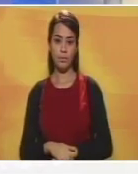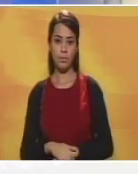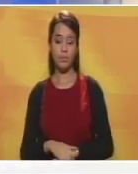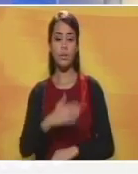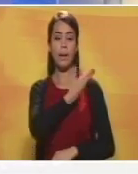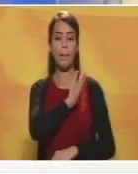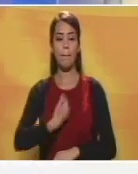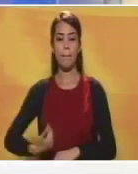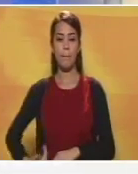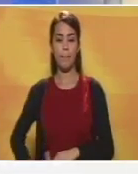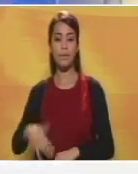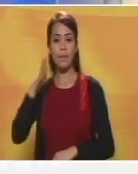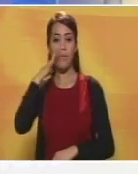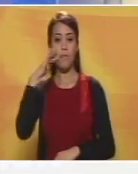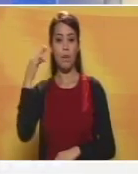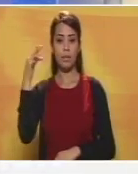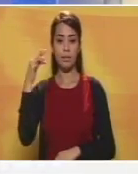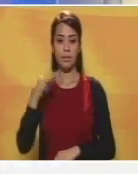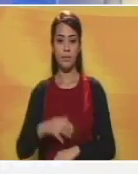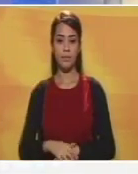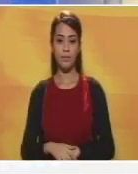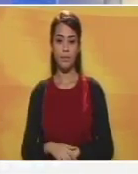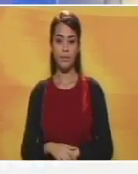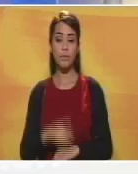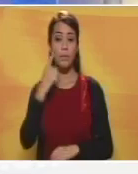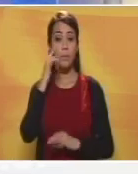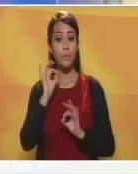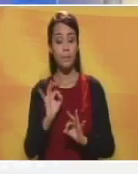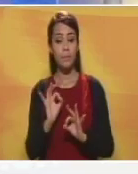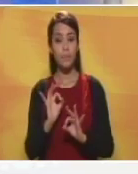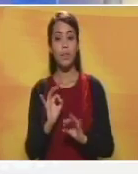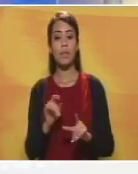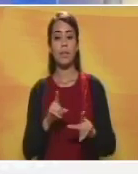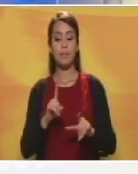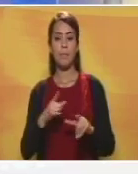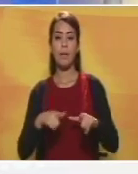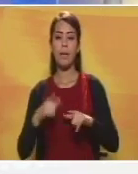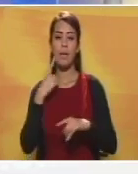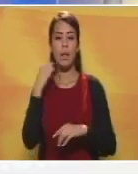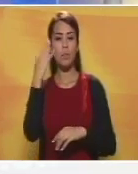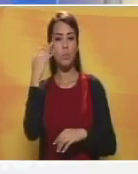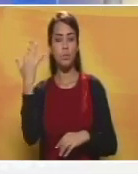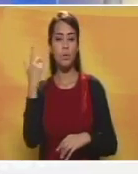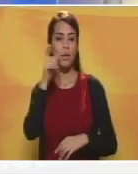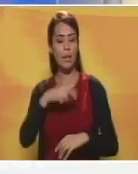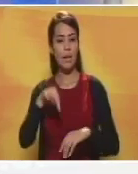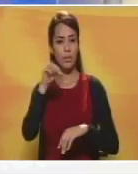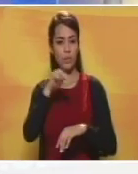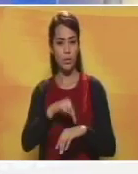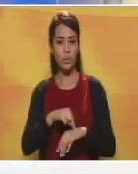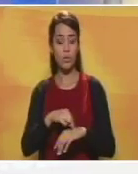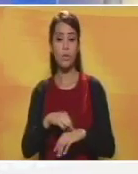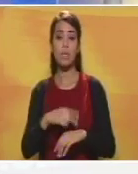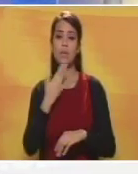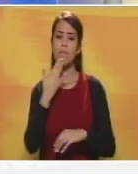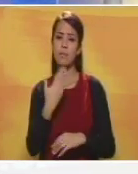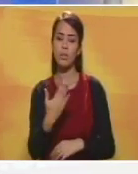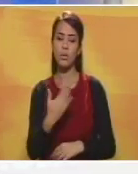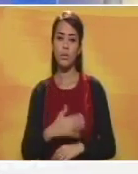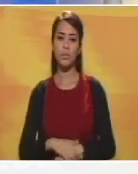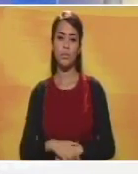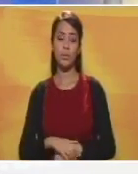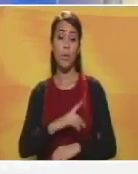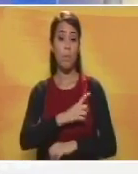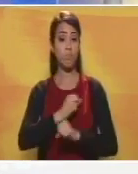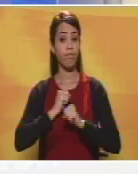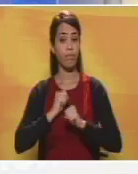El presidente de Francia, Emmanuel Macron, alertó contra el aislacionismo y la ilusión del nacionalismo y pidió apostar por un